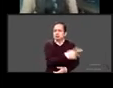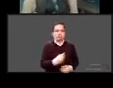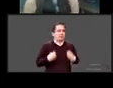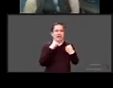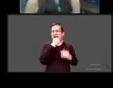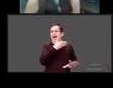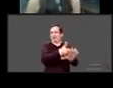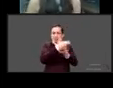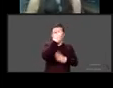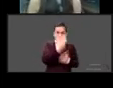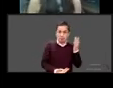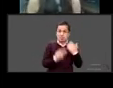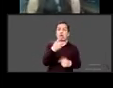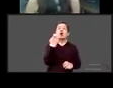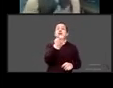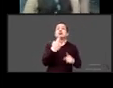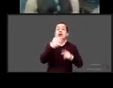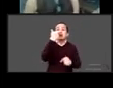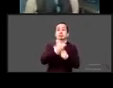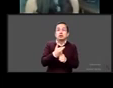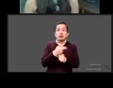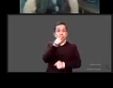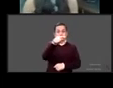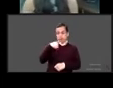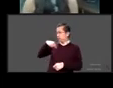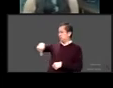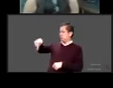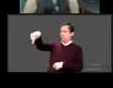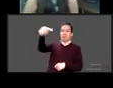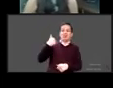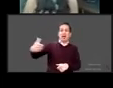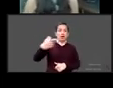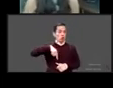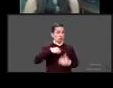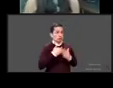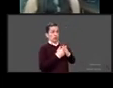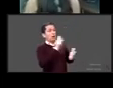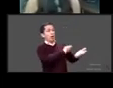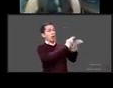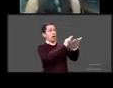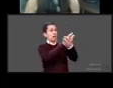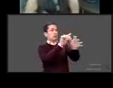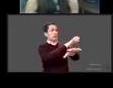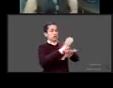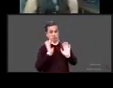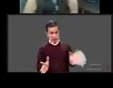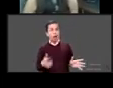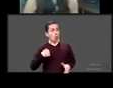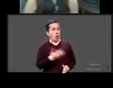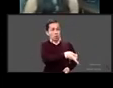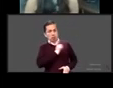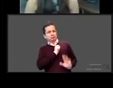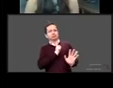y que no necesitamos esperar a que las leyes cambien o que haya una gran política de crianza positiva. Y en el siguiente punto, esto va a